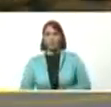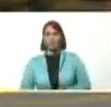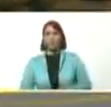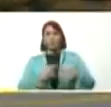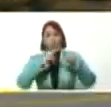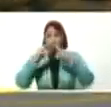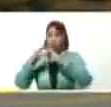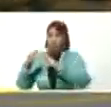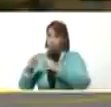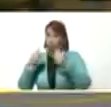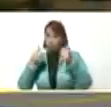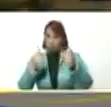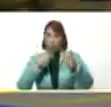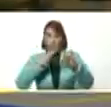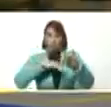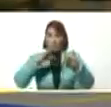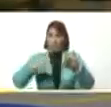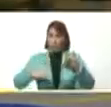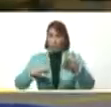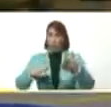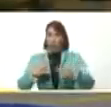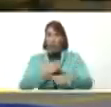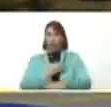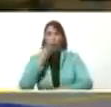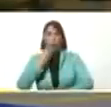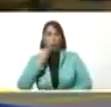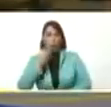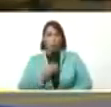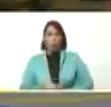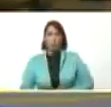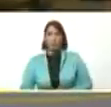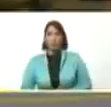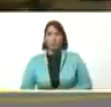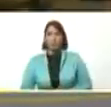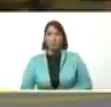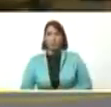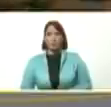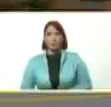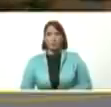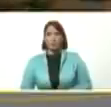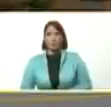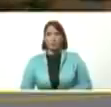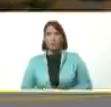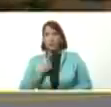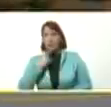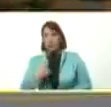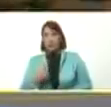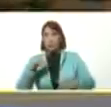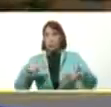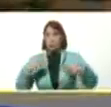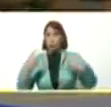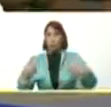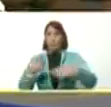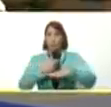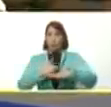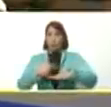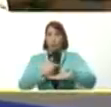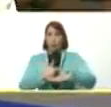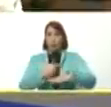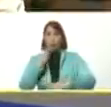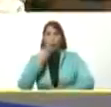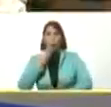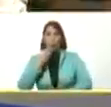Conozco muy bien Barcelona cuando estaba muy jovencito, en el oriente del país. Y le dije al nuevo gobernador, a este joven